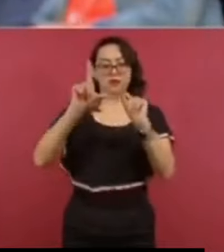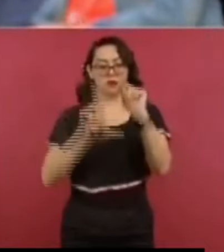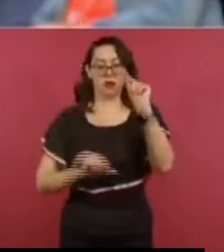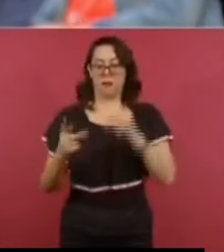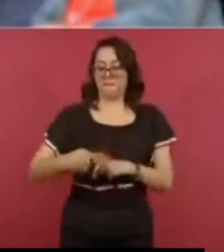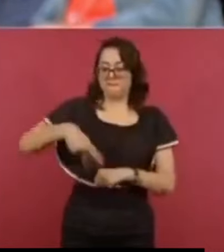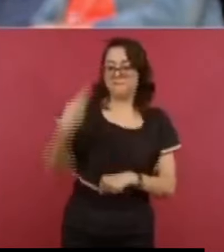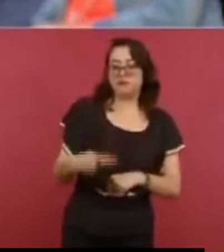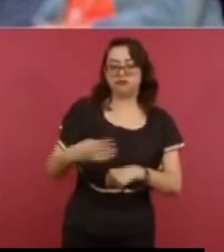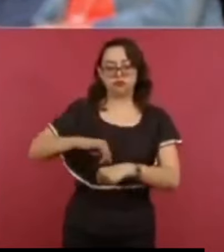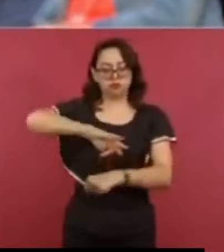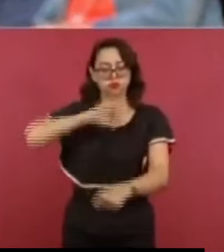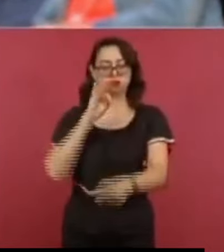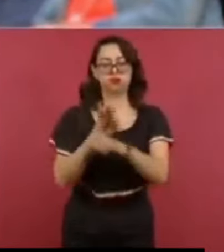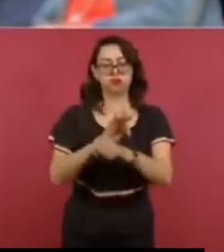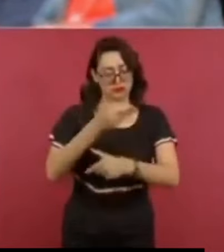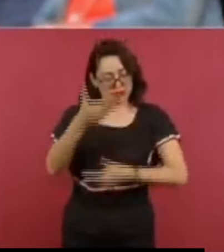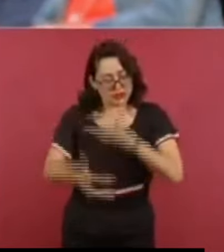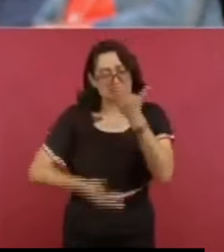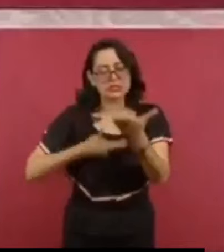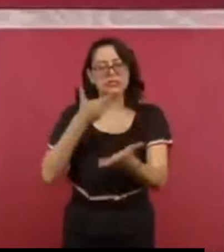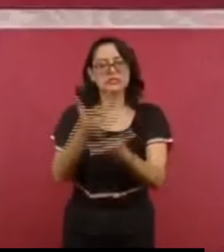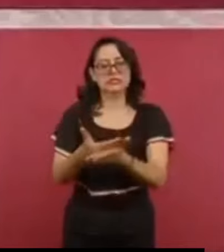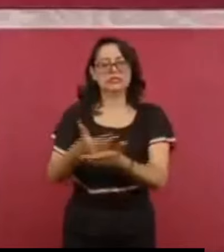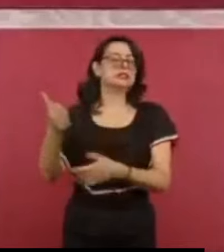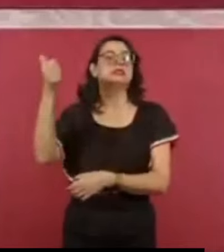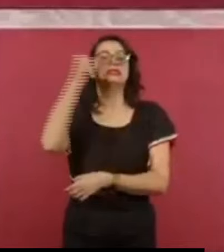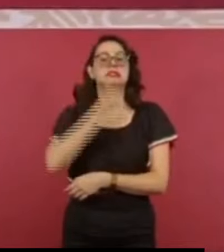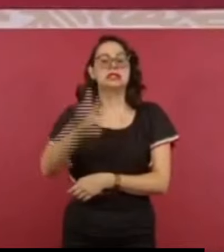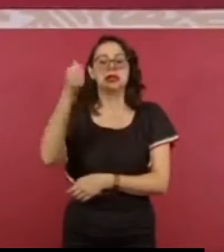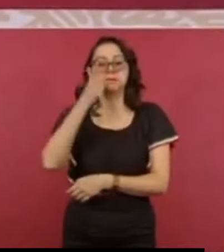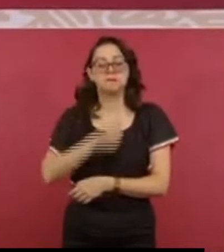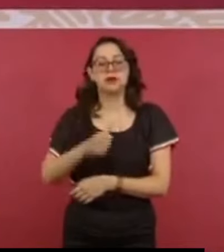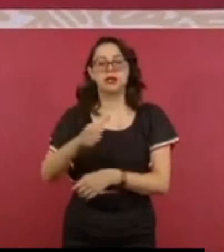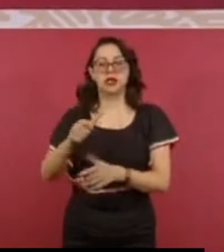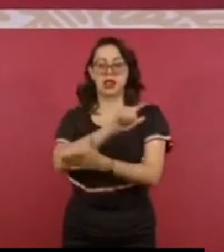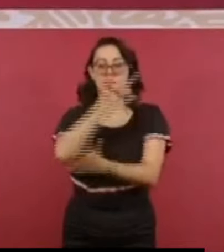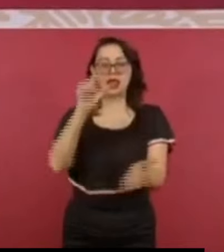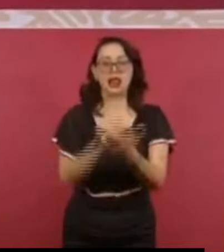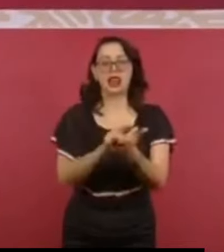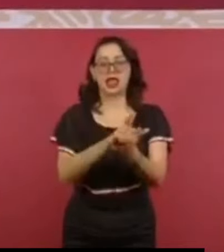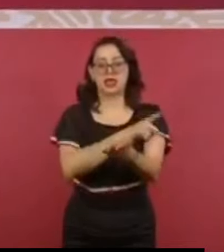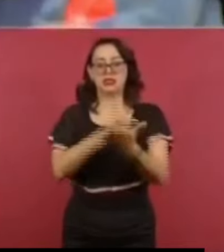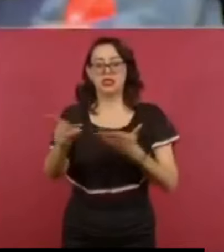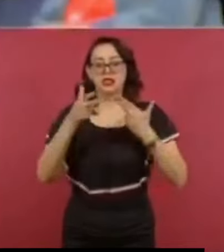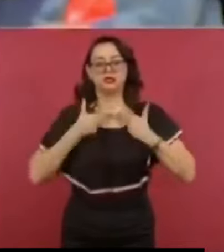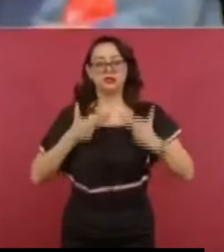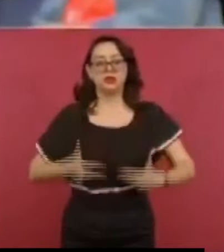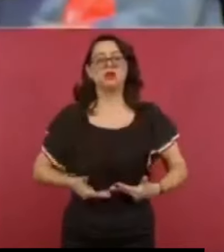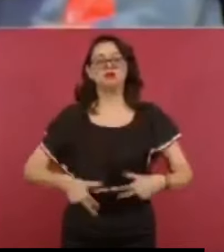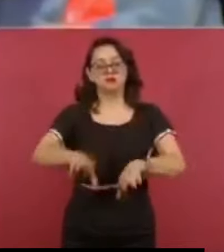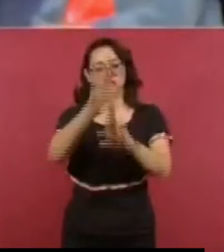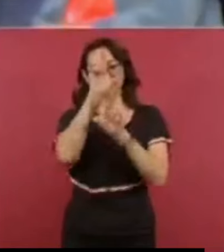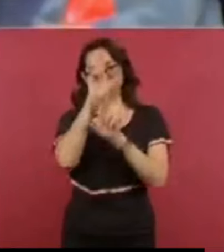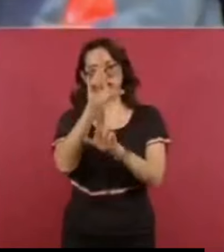que nos debemos, siempre con absoluto respeto a la ley y a los derechos fundamentales.